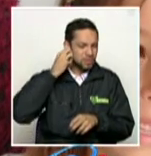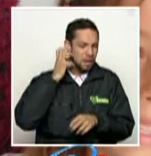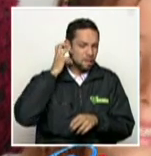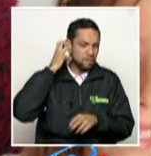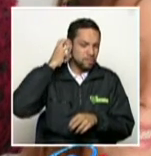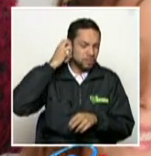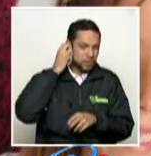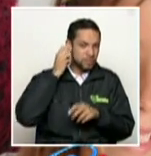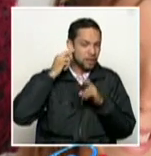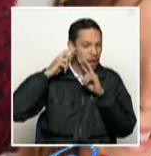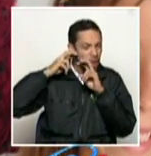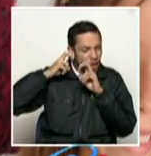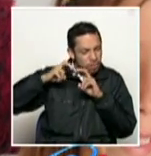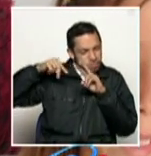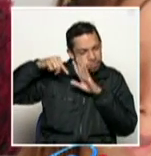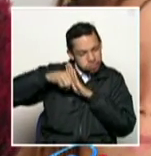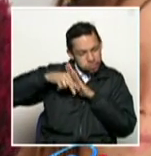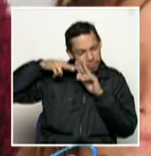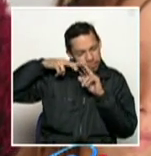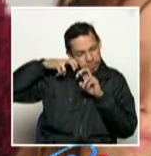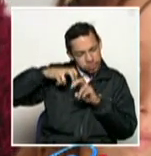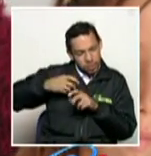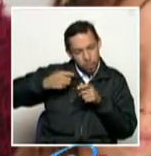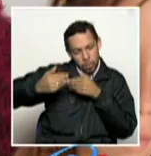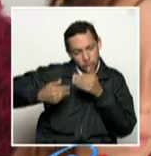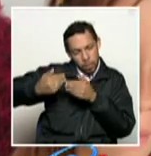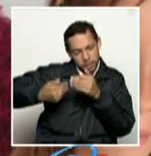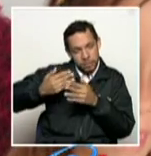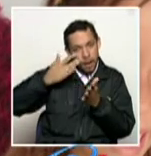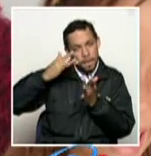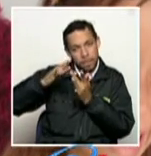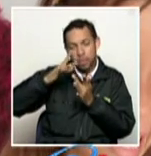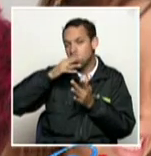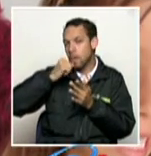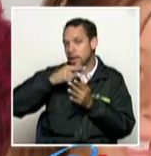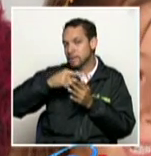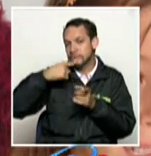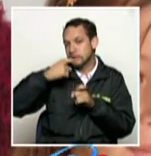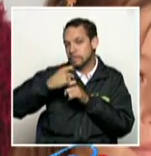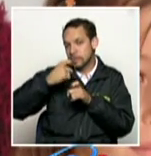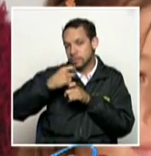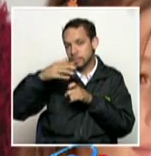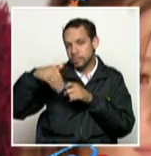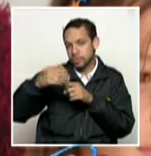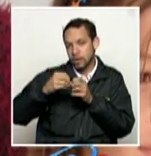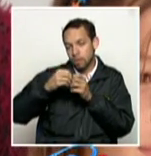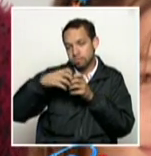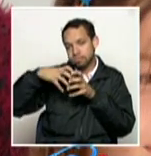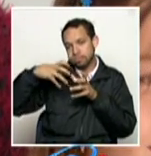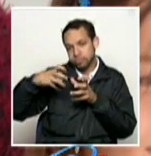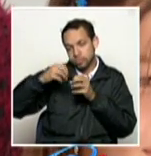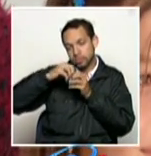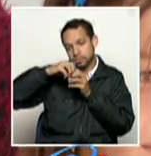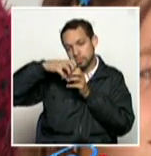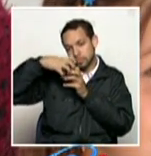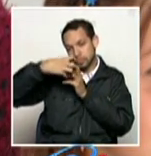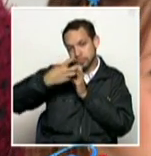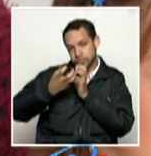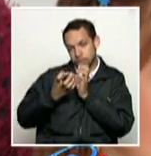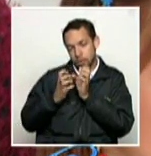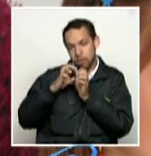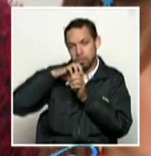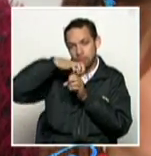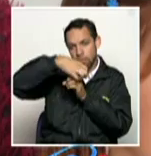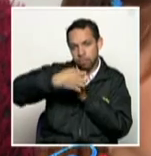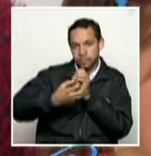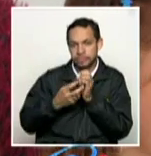maltratada, pues no se le dio el debido proceso. De ahí se le inflamaron los ganglios del intestino, produciendo